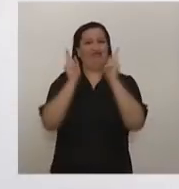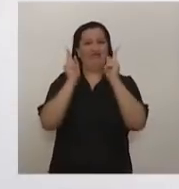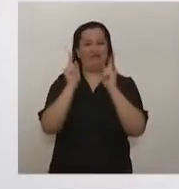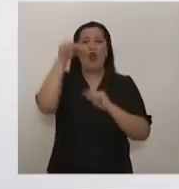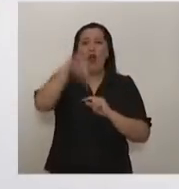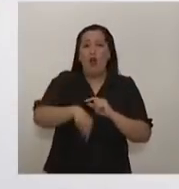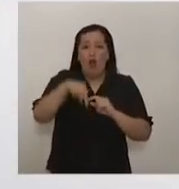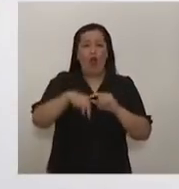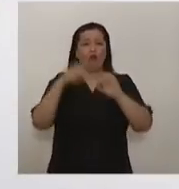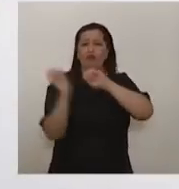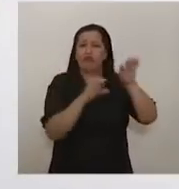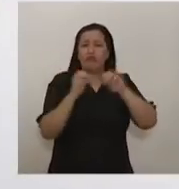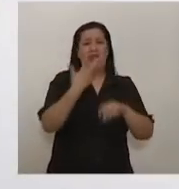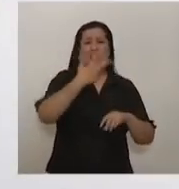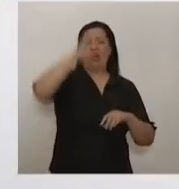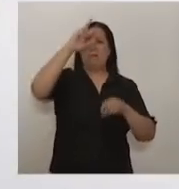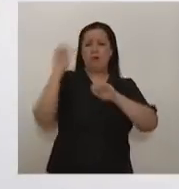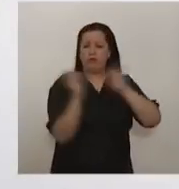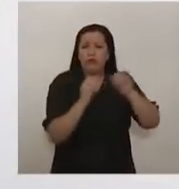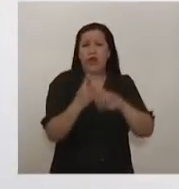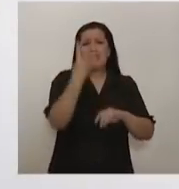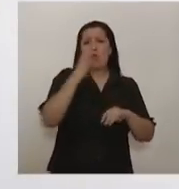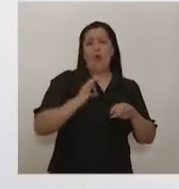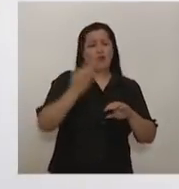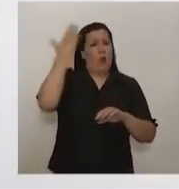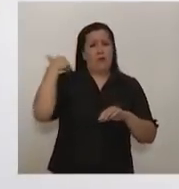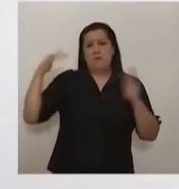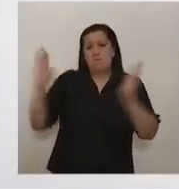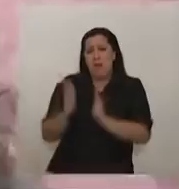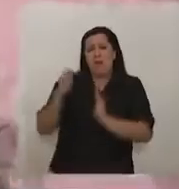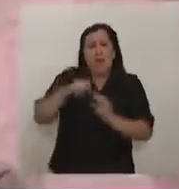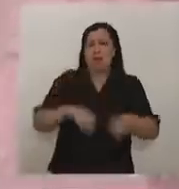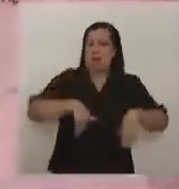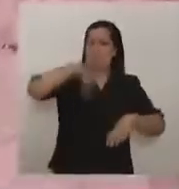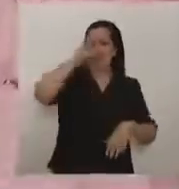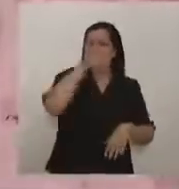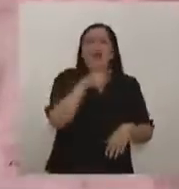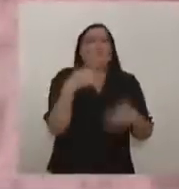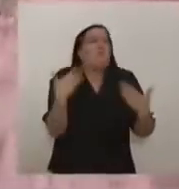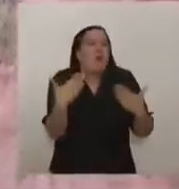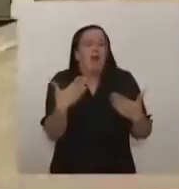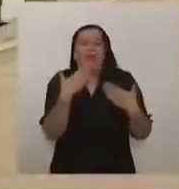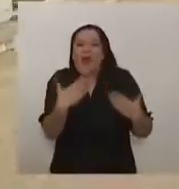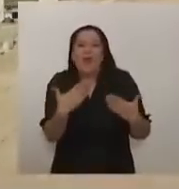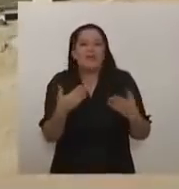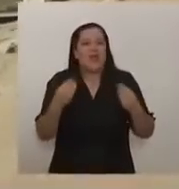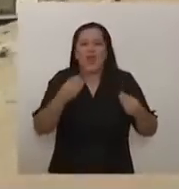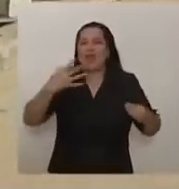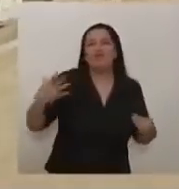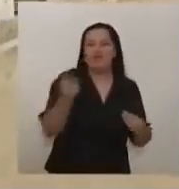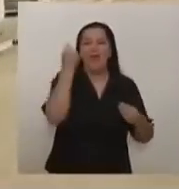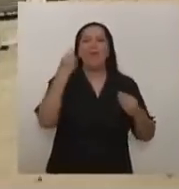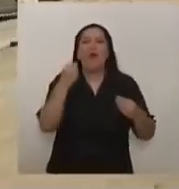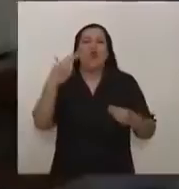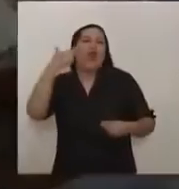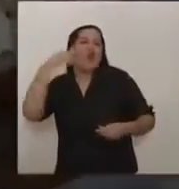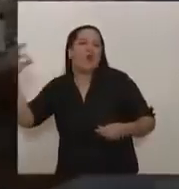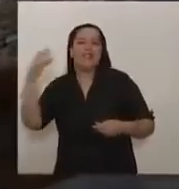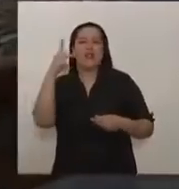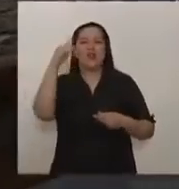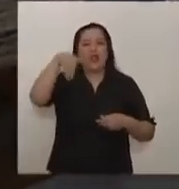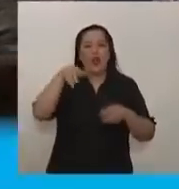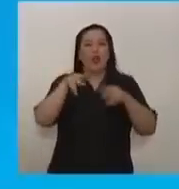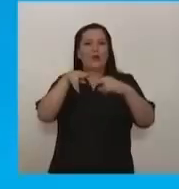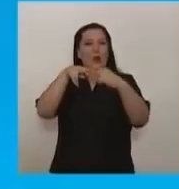Hoy transporta el triple de toneladas que hace 4 años. Esto es solo posible porque rehabilitamos 900 kilómetros